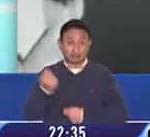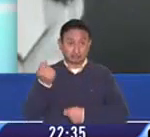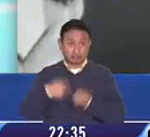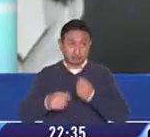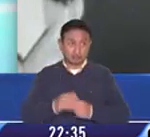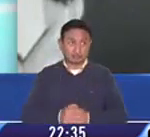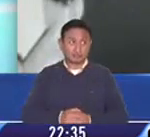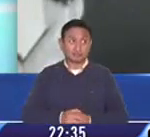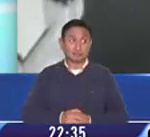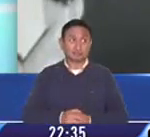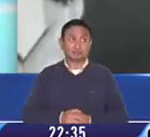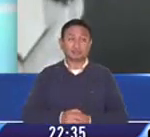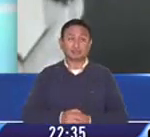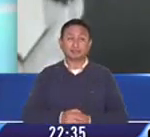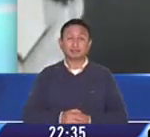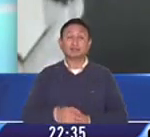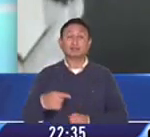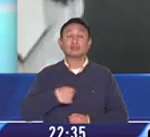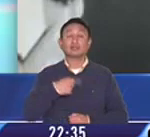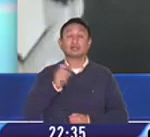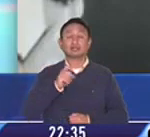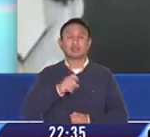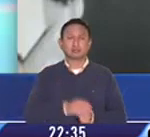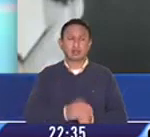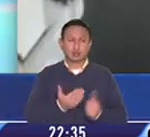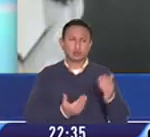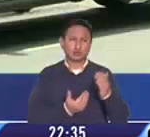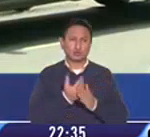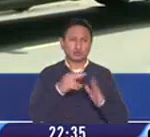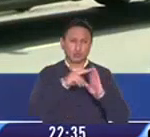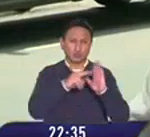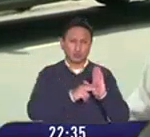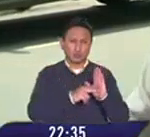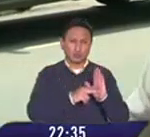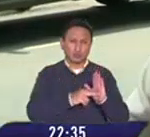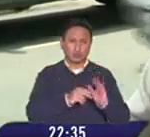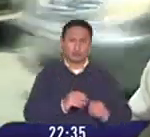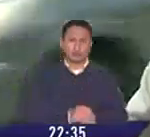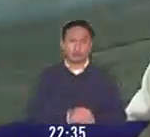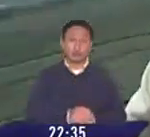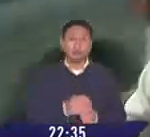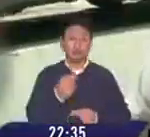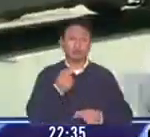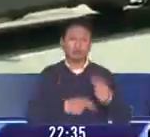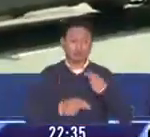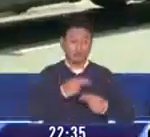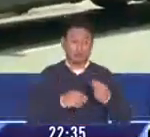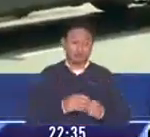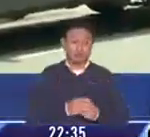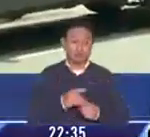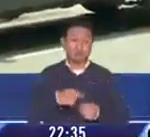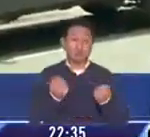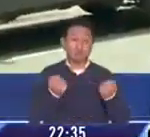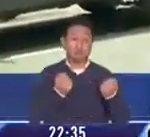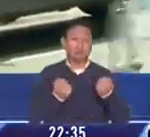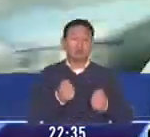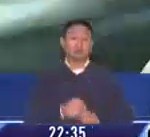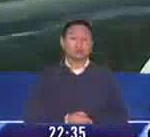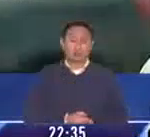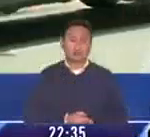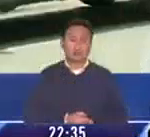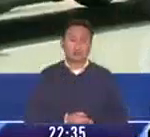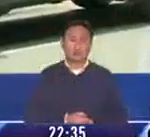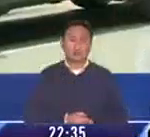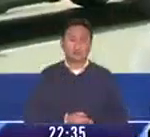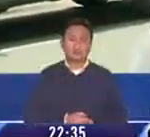dólares. Por ello explican que es necesario adoptar nuevas medidas. Es un negocio que realmente debería ser controlado. Y